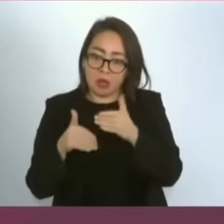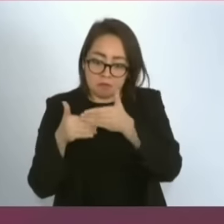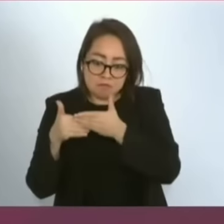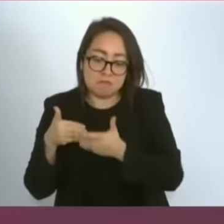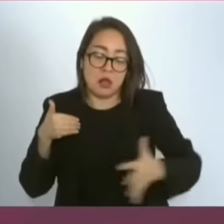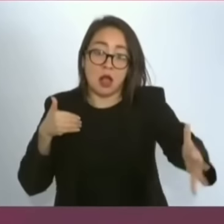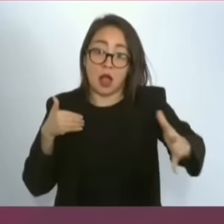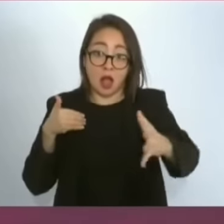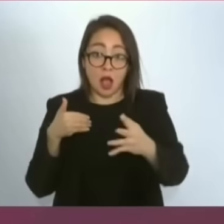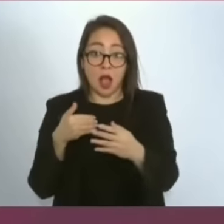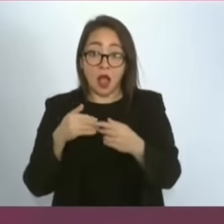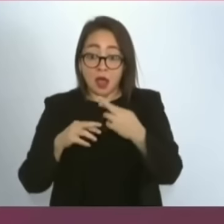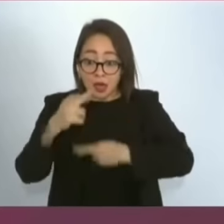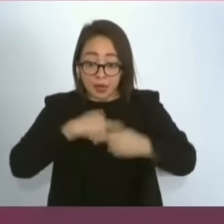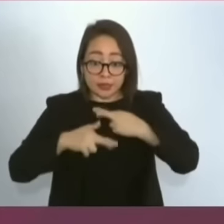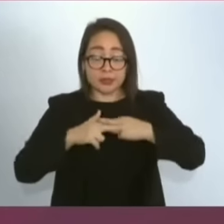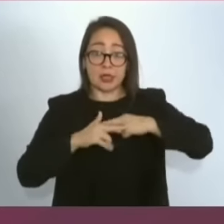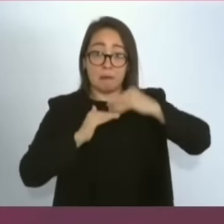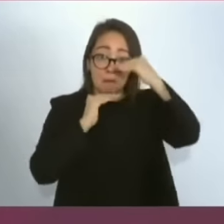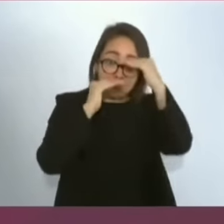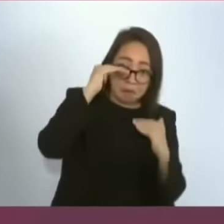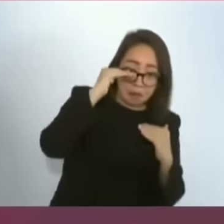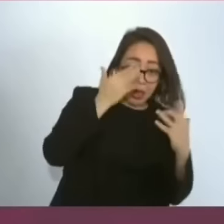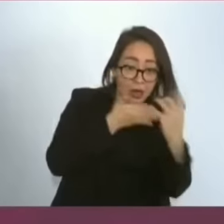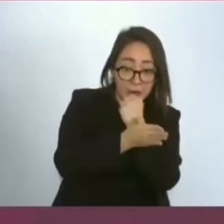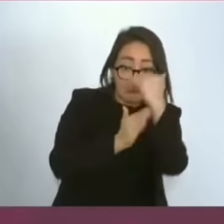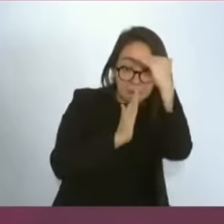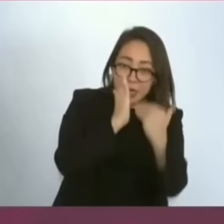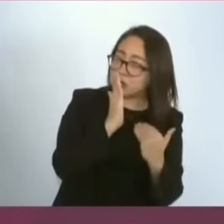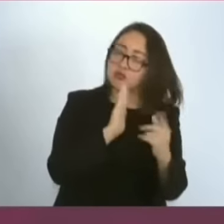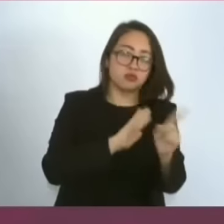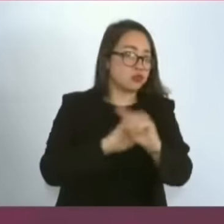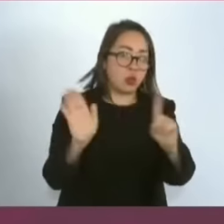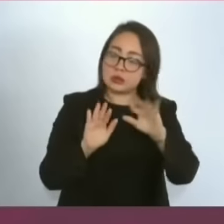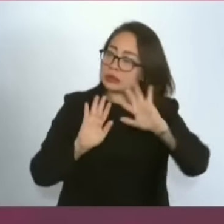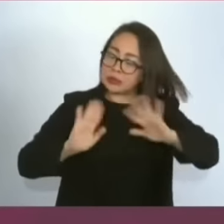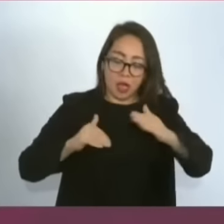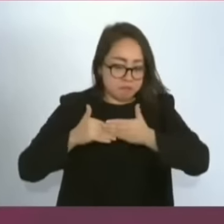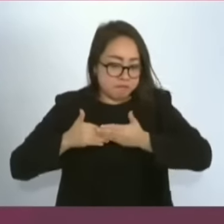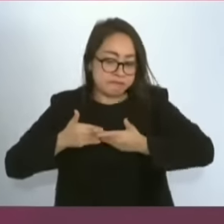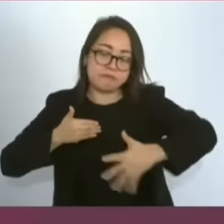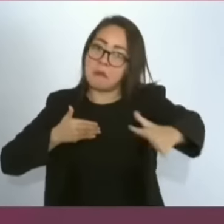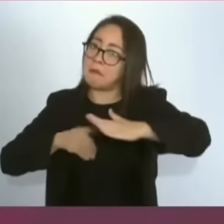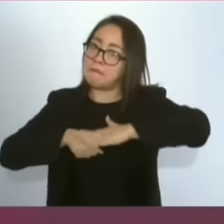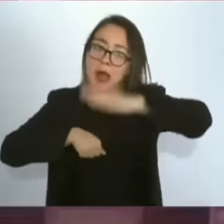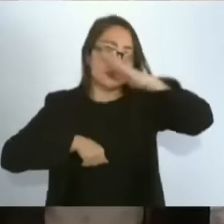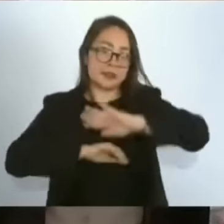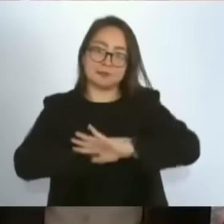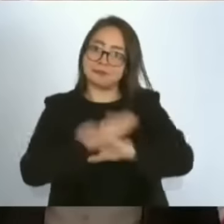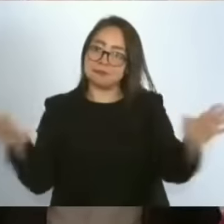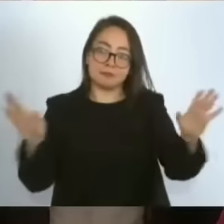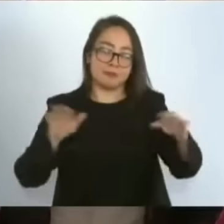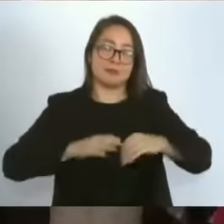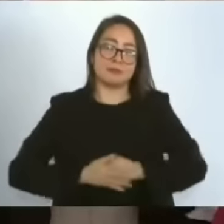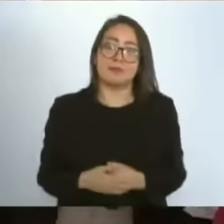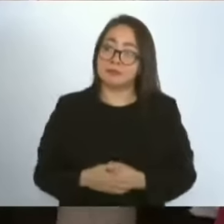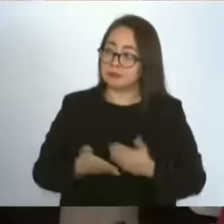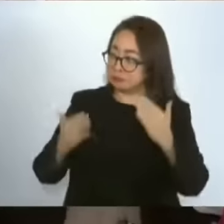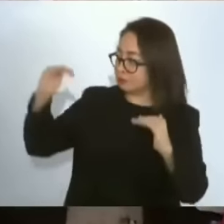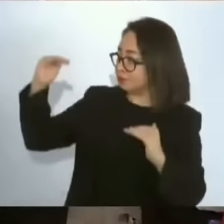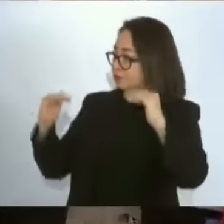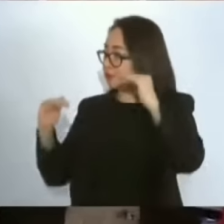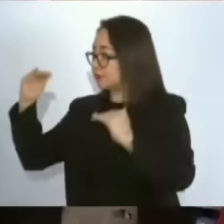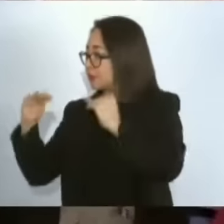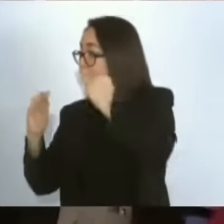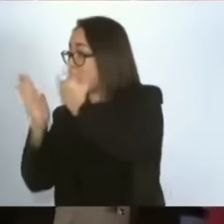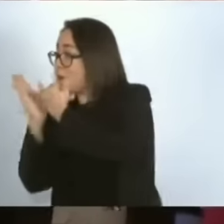el salario menos que la inflación. Nunca más.